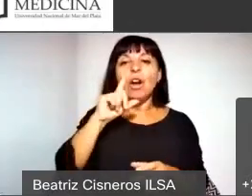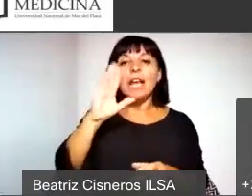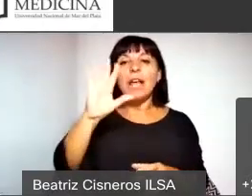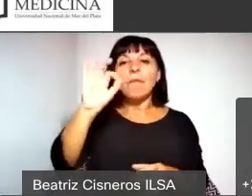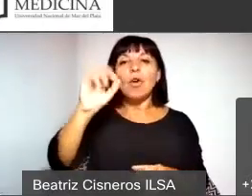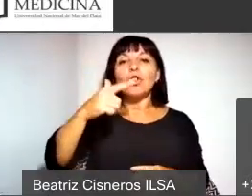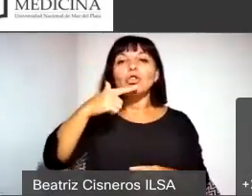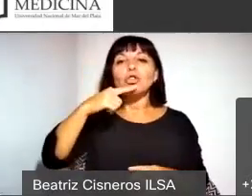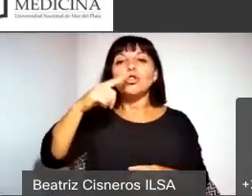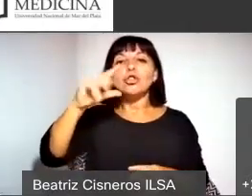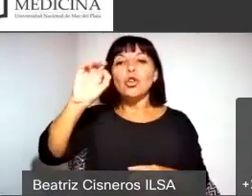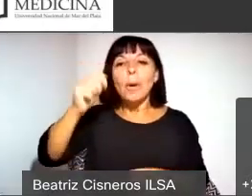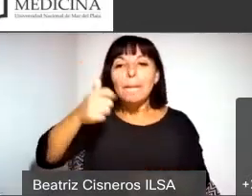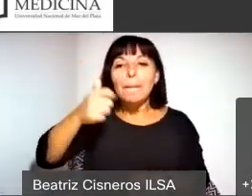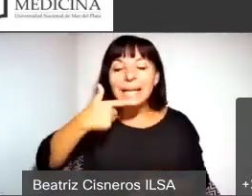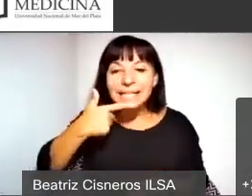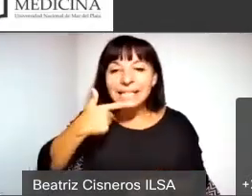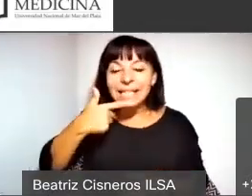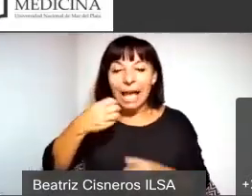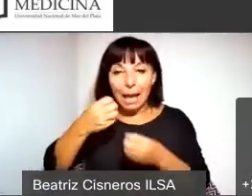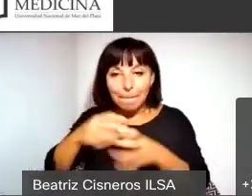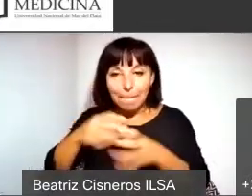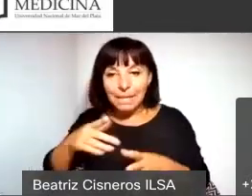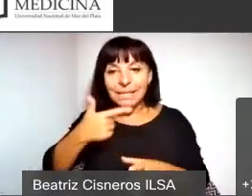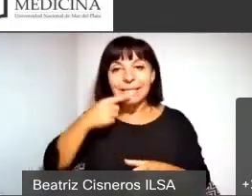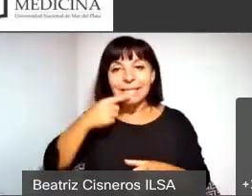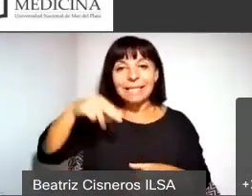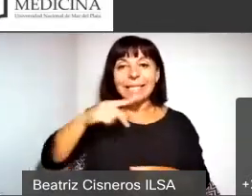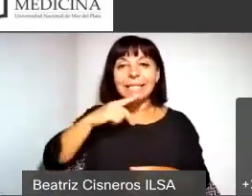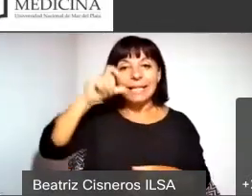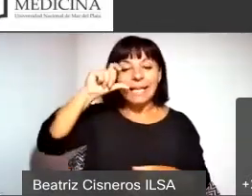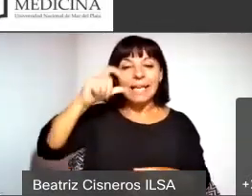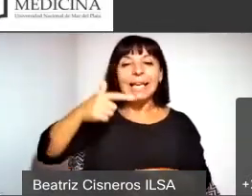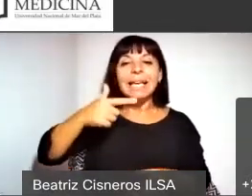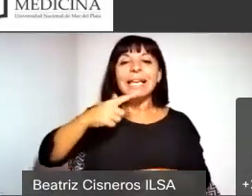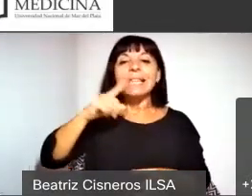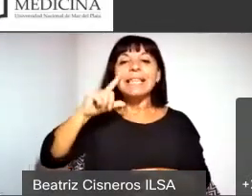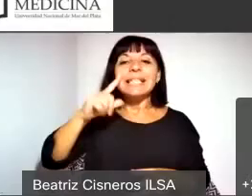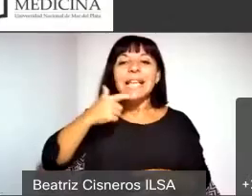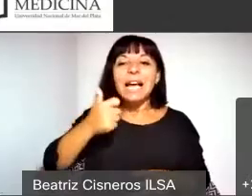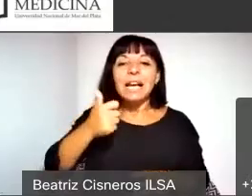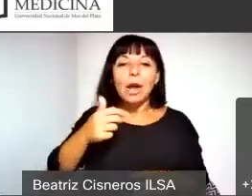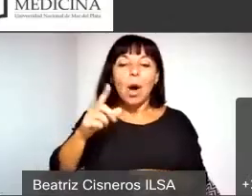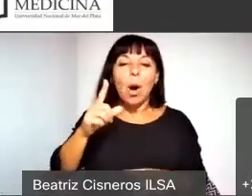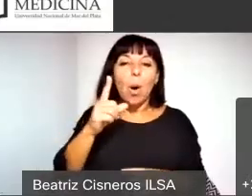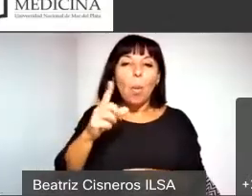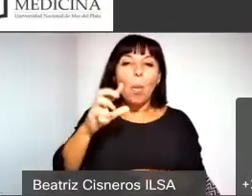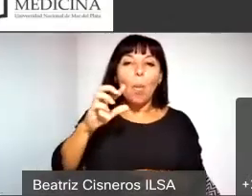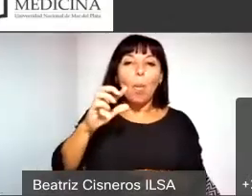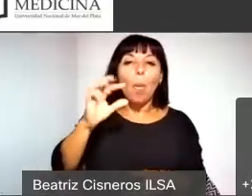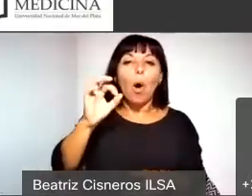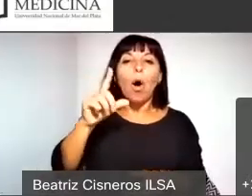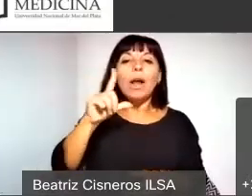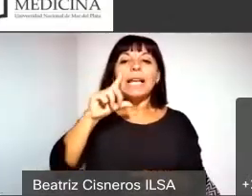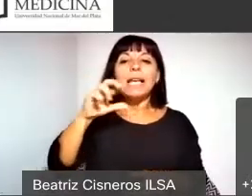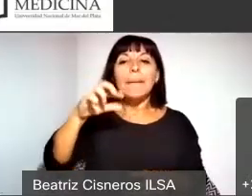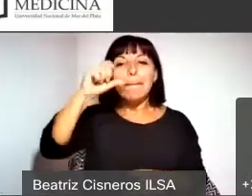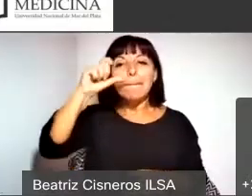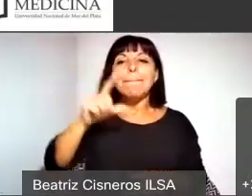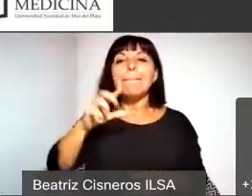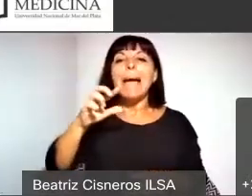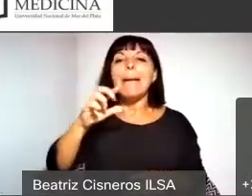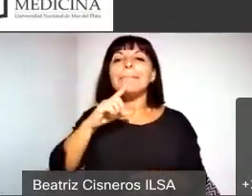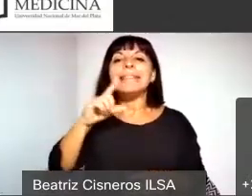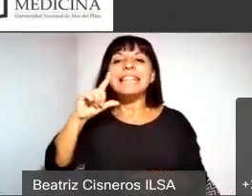a sintetizar un polipéptido, ya que presentan proteínas y dentro de esas proteínas